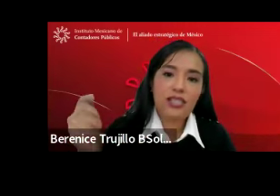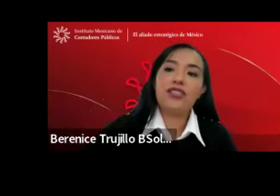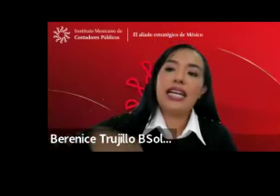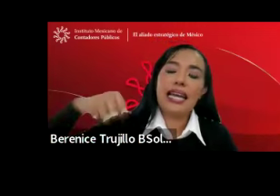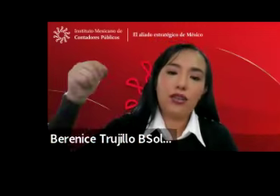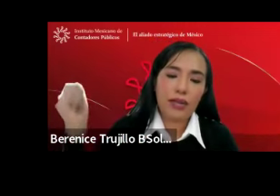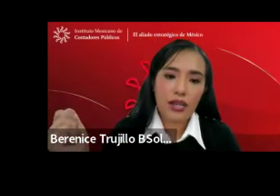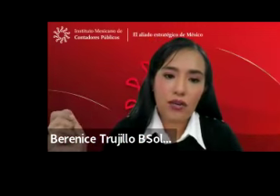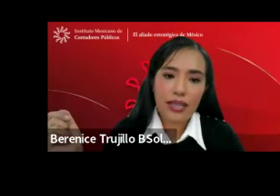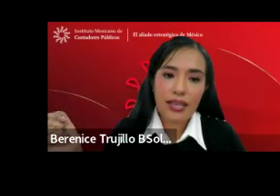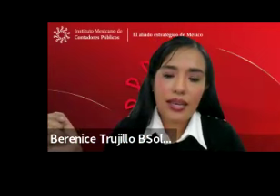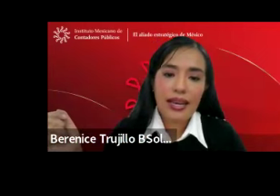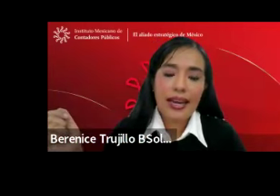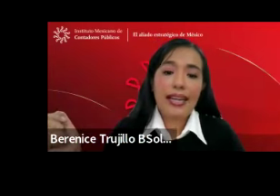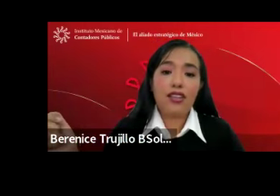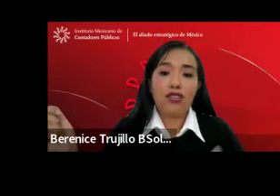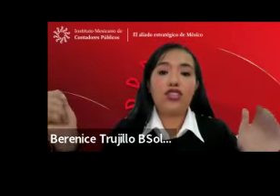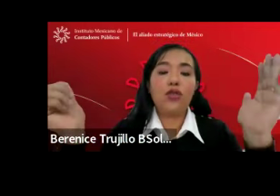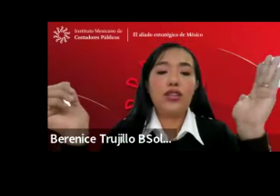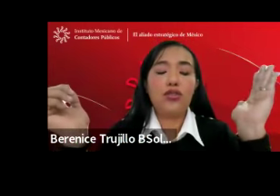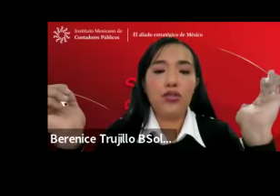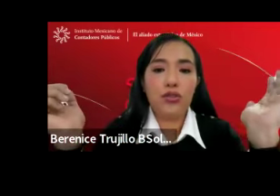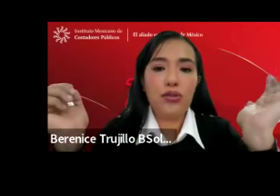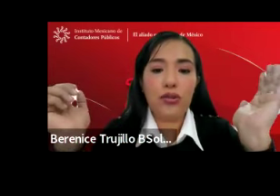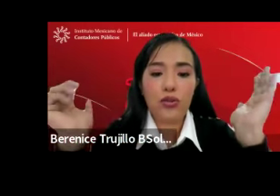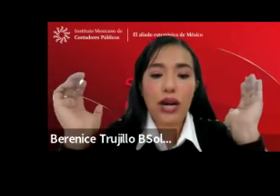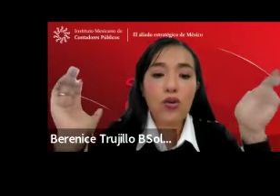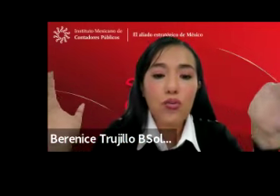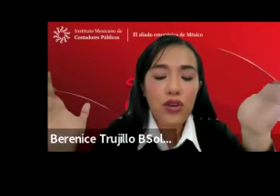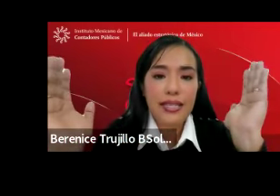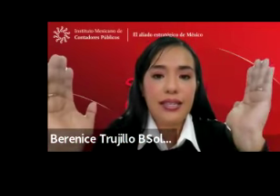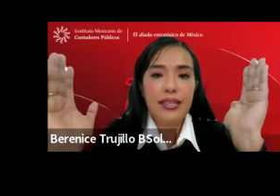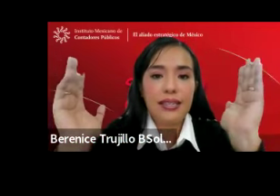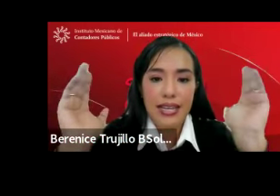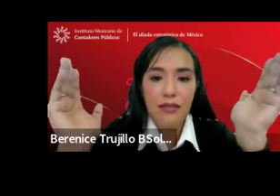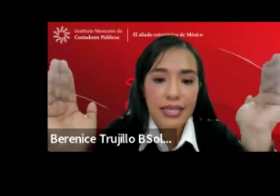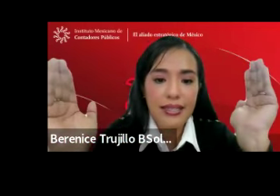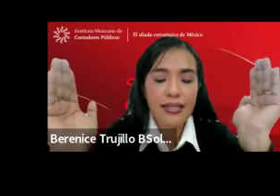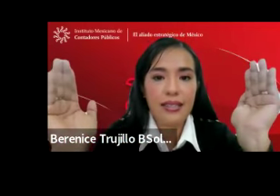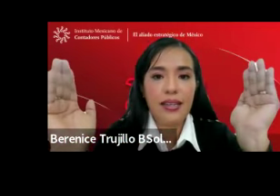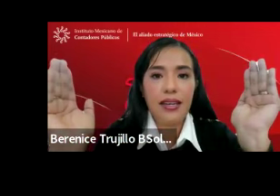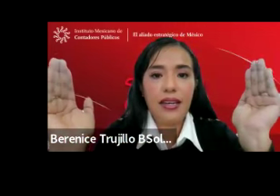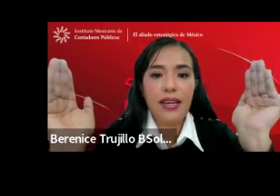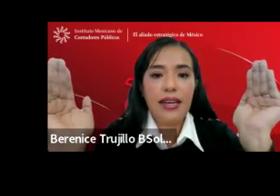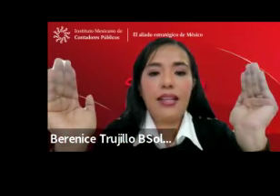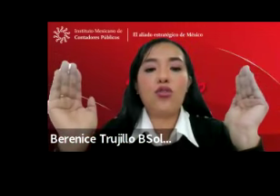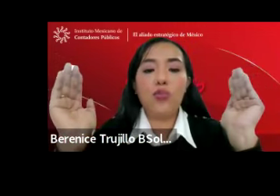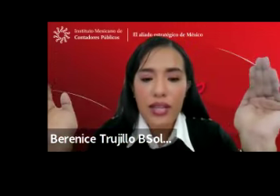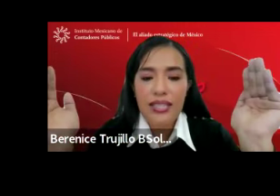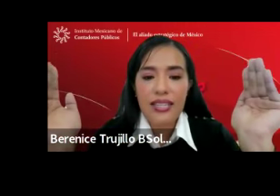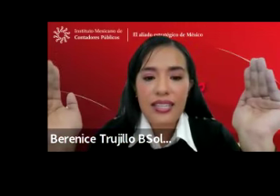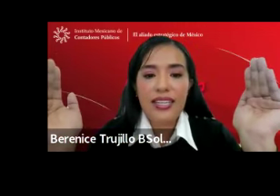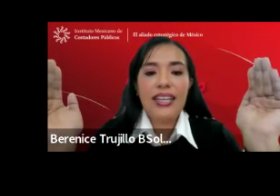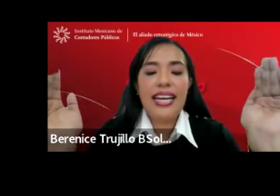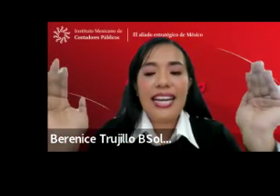umbral de identificación, la tomas en cuenta. Entonces, cuando tú acumules 6 meses,